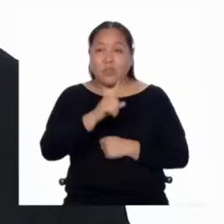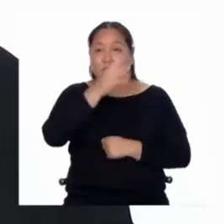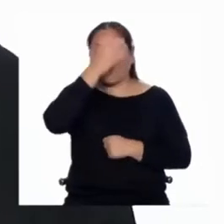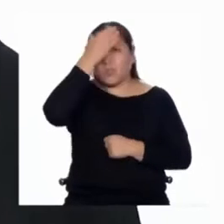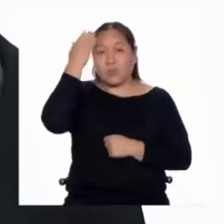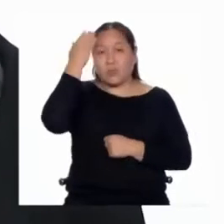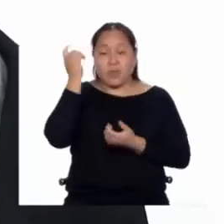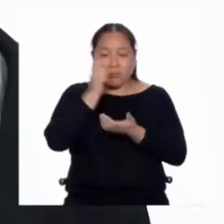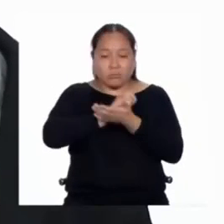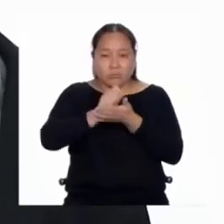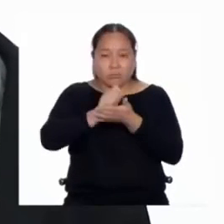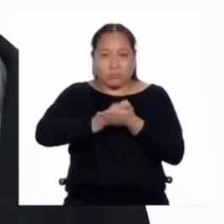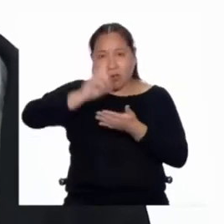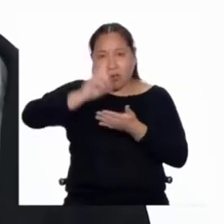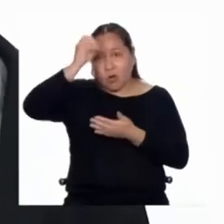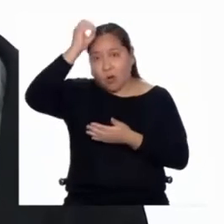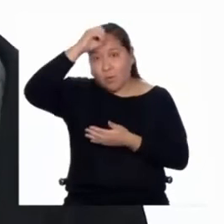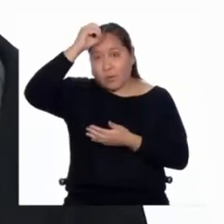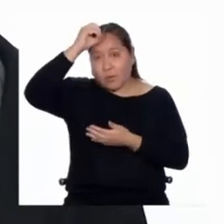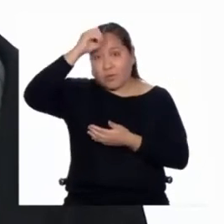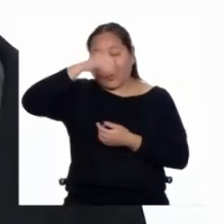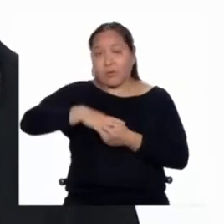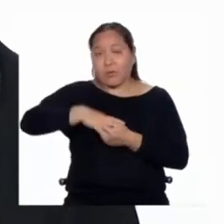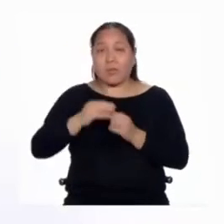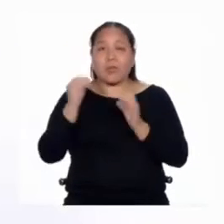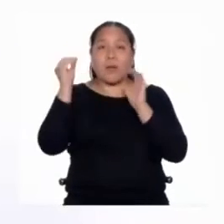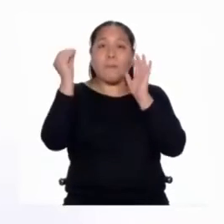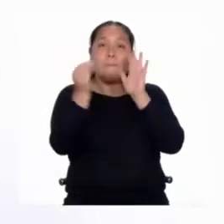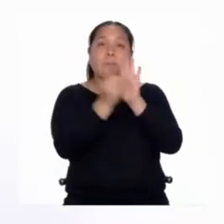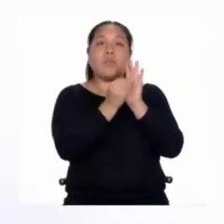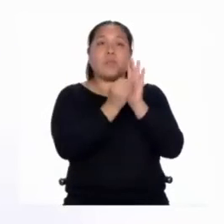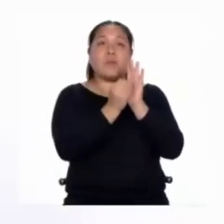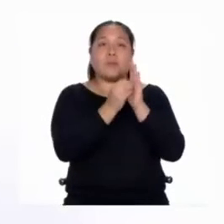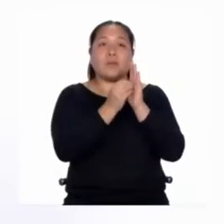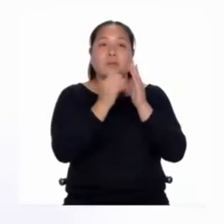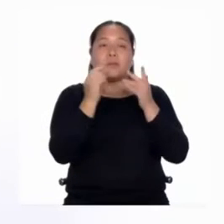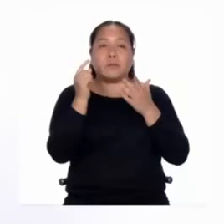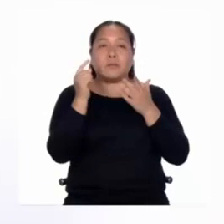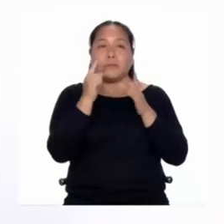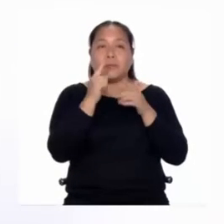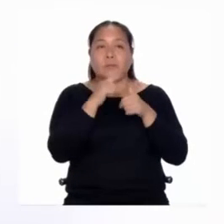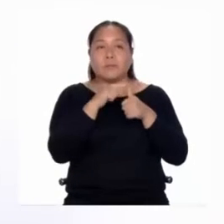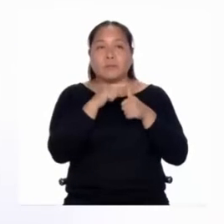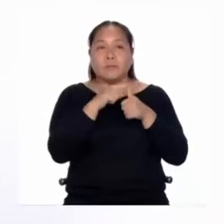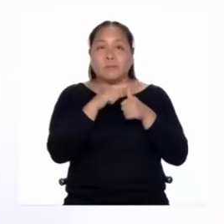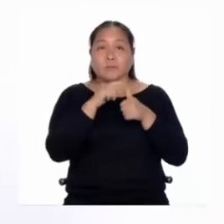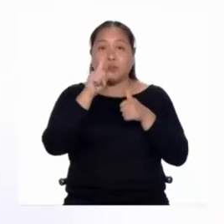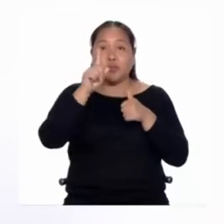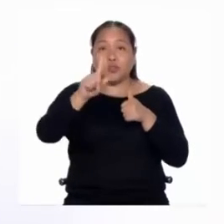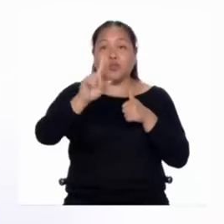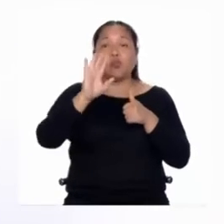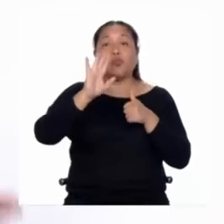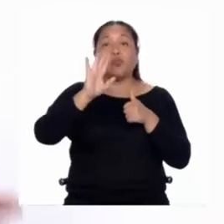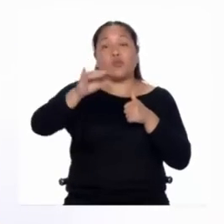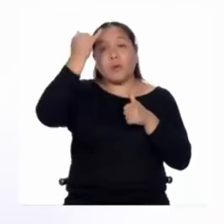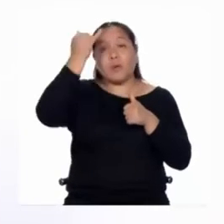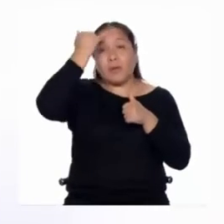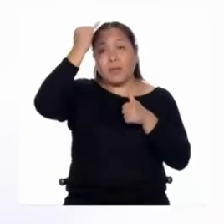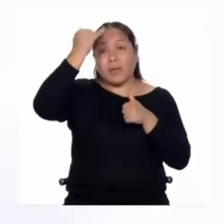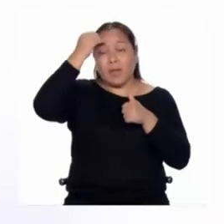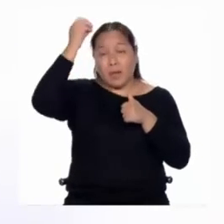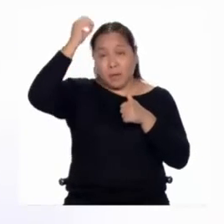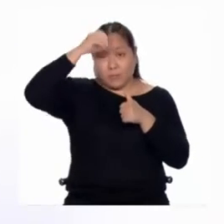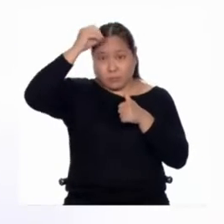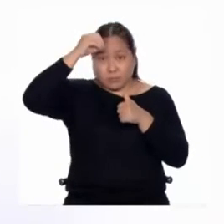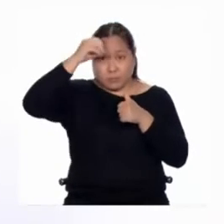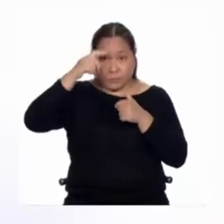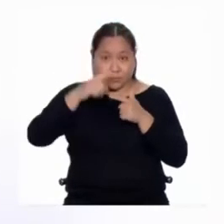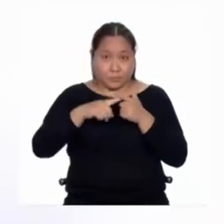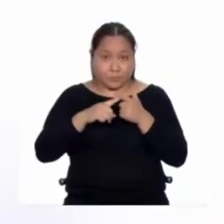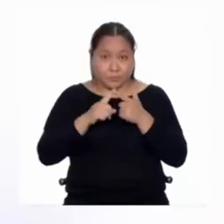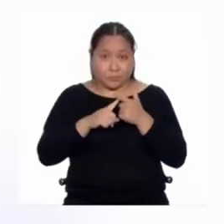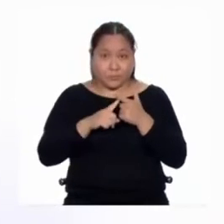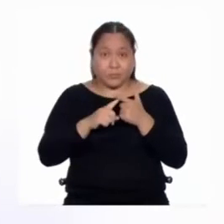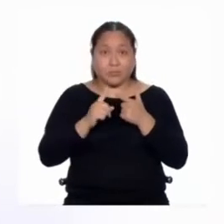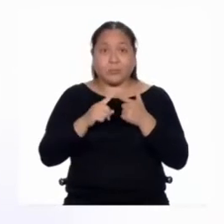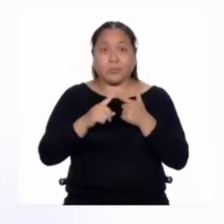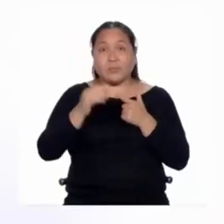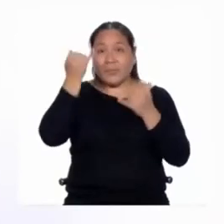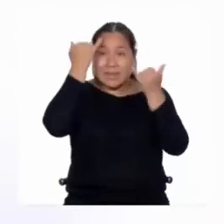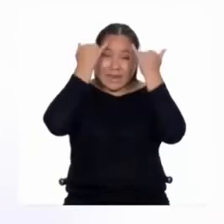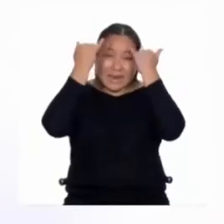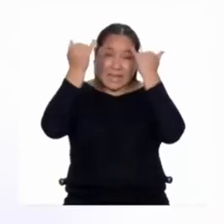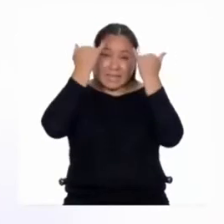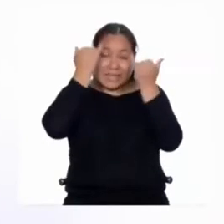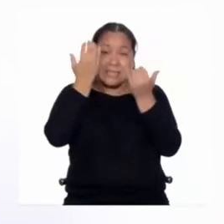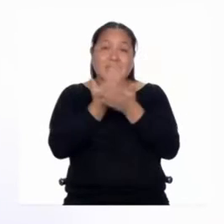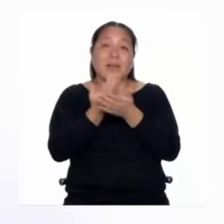su artículo de opinión debe incluir A. Tu posición respecto a la pregunta y B. Las ideas